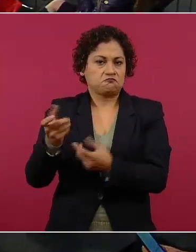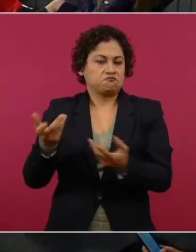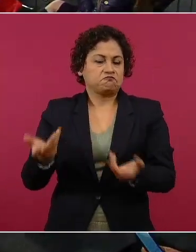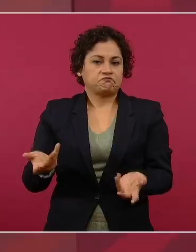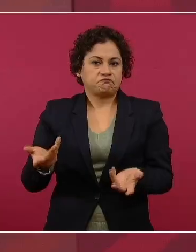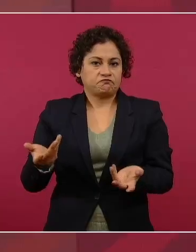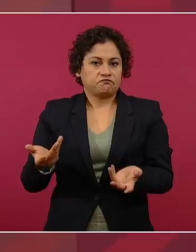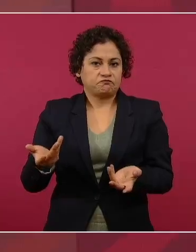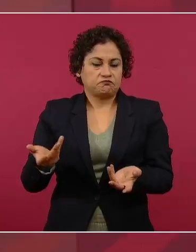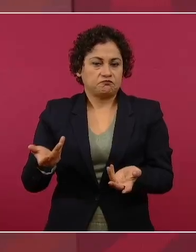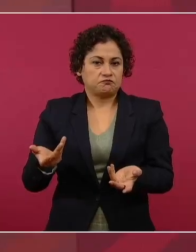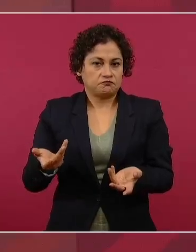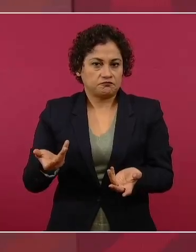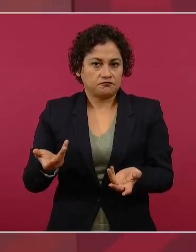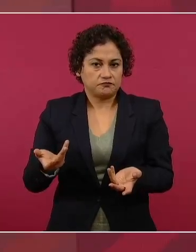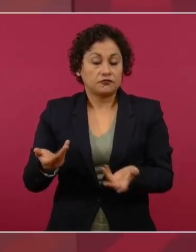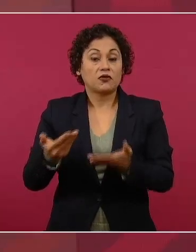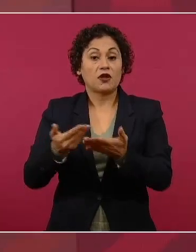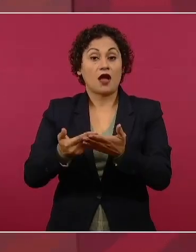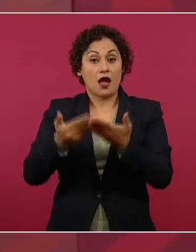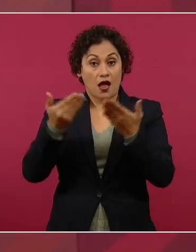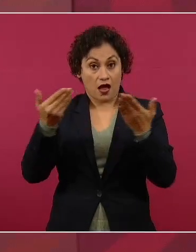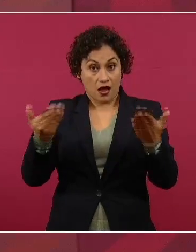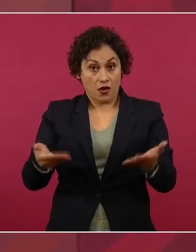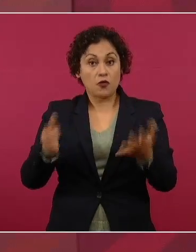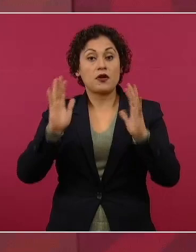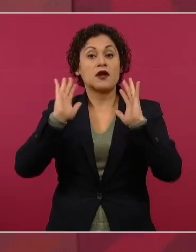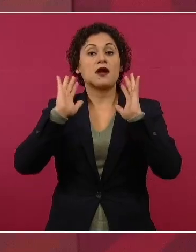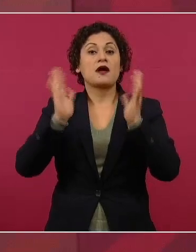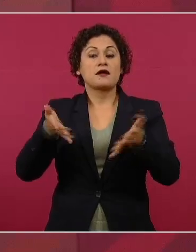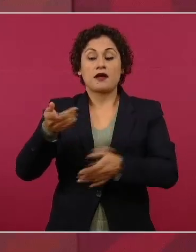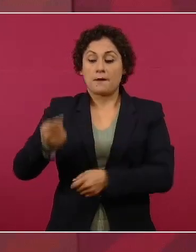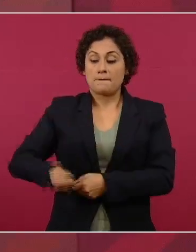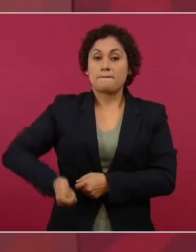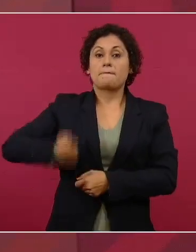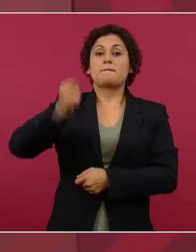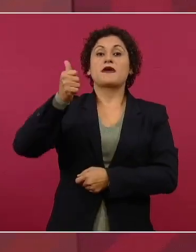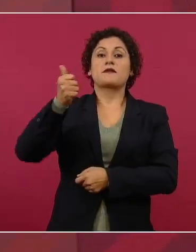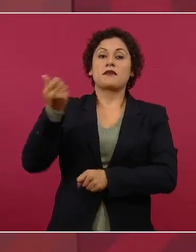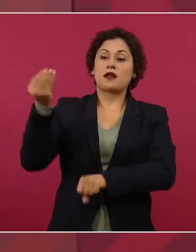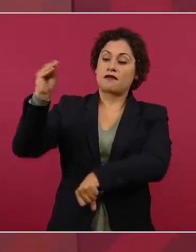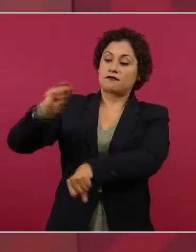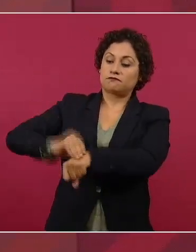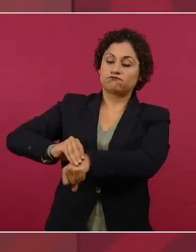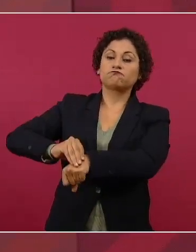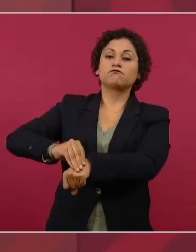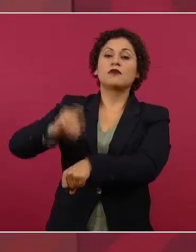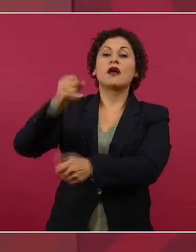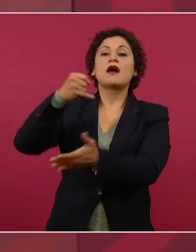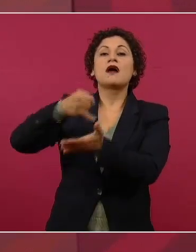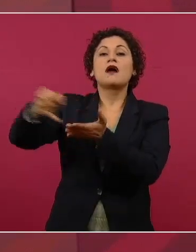Por primera vez va a haber un distrito de riego para los pueblos yaquis.